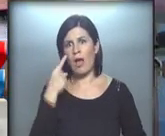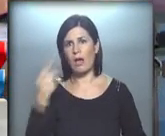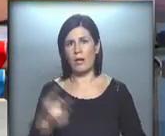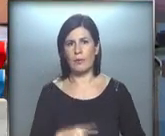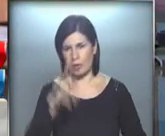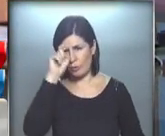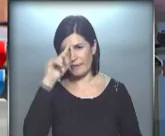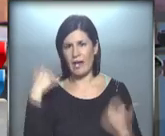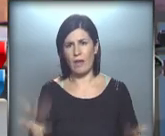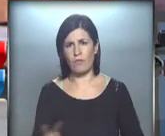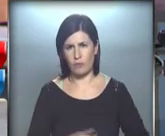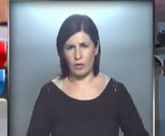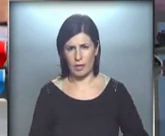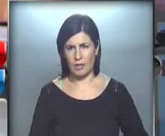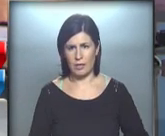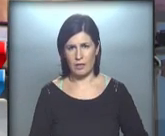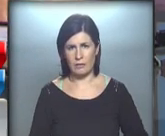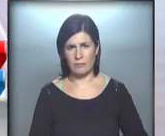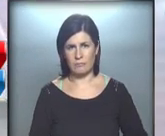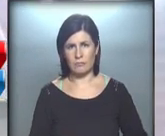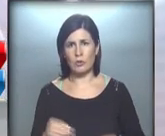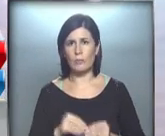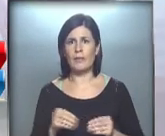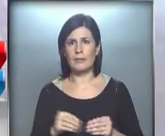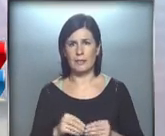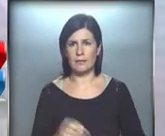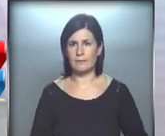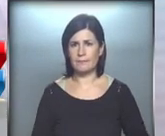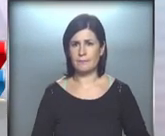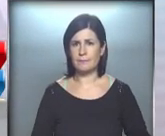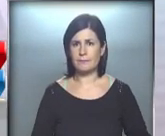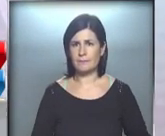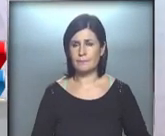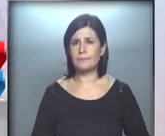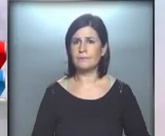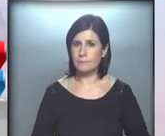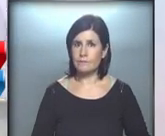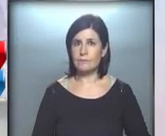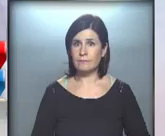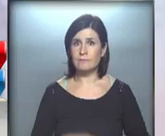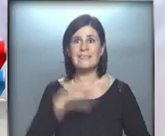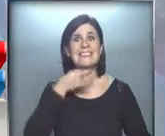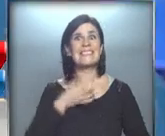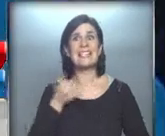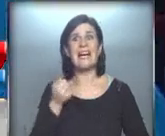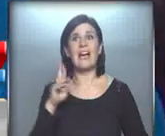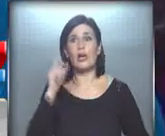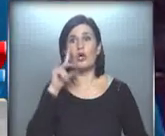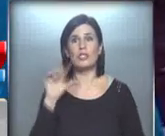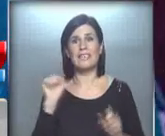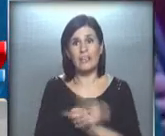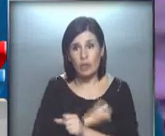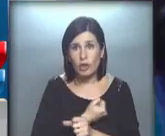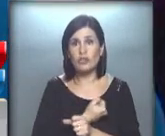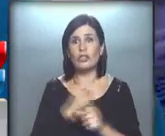sanatorio Mitre donde permanecía internado. Las novedades con Silvia Fernández. Silvia, te escuchamos. Rotura de aorta, taponamiento y shock